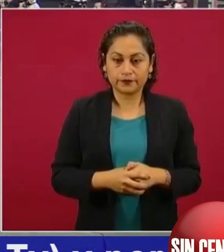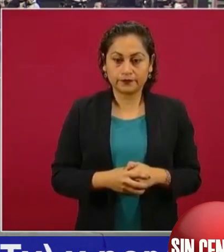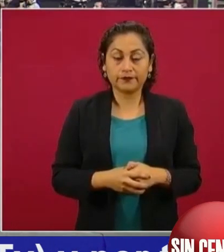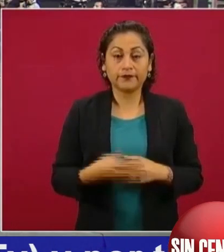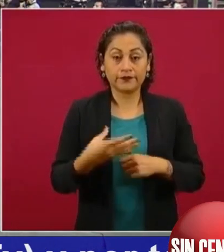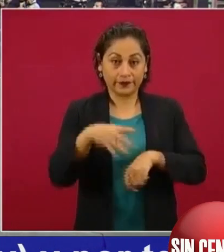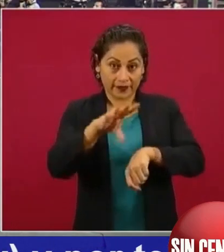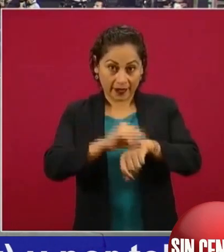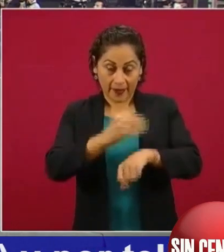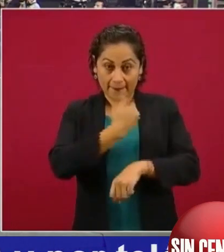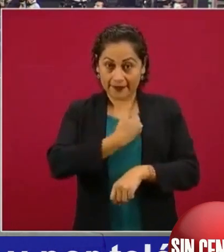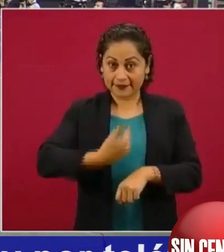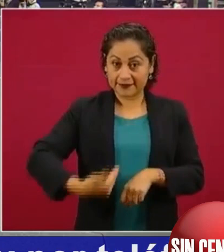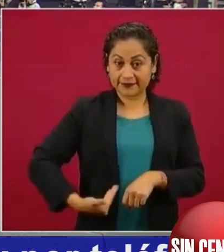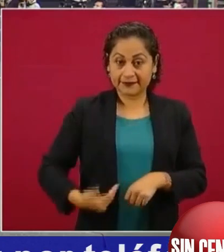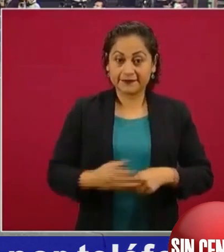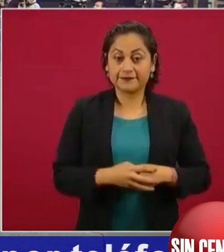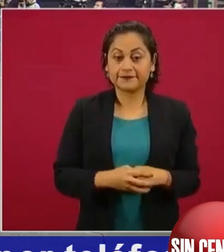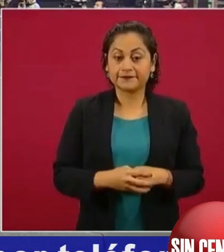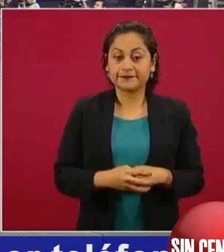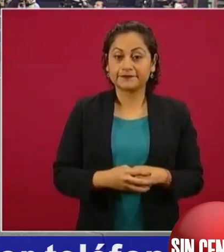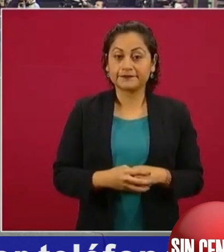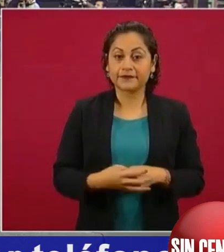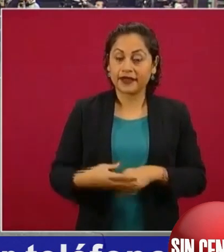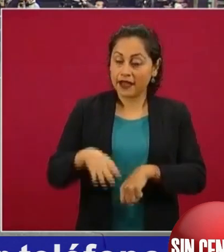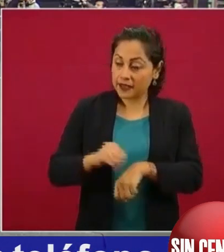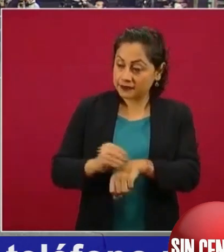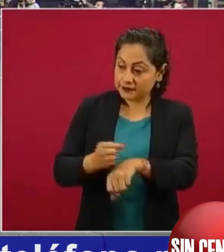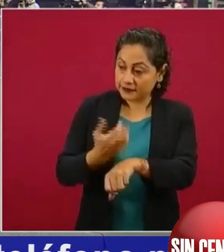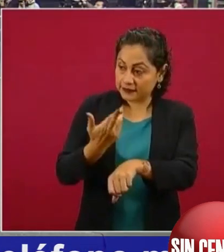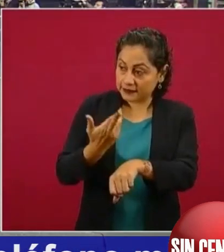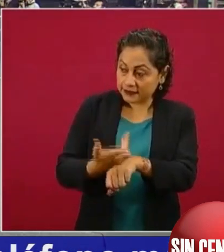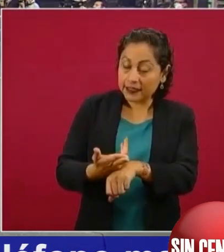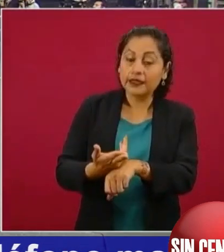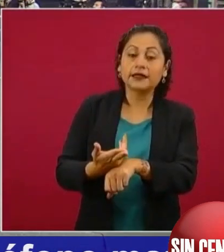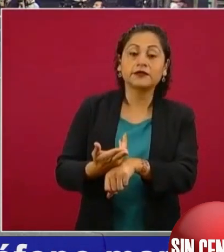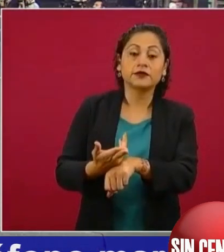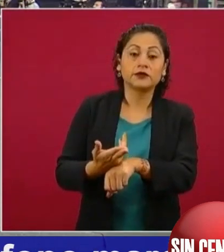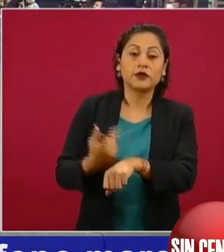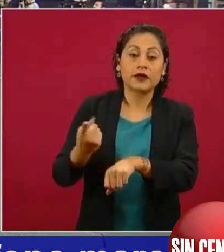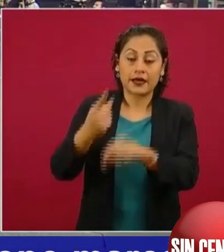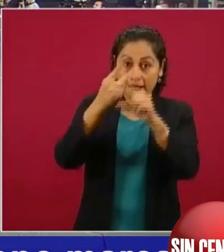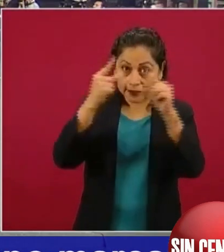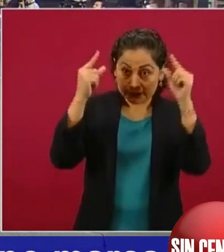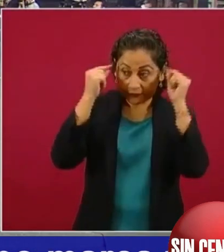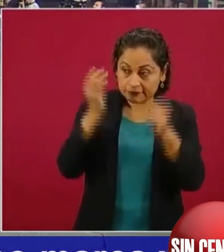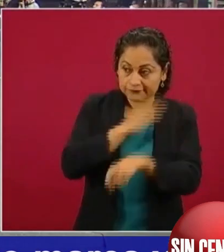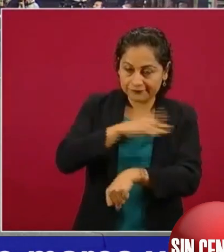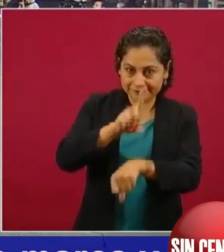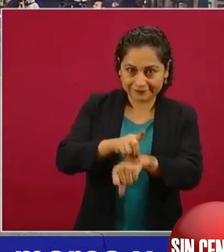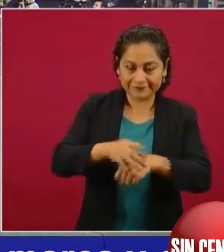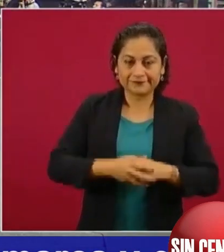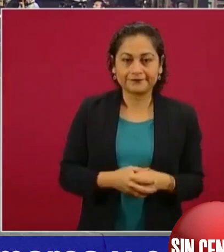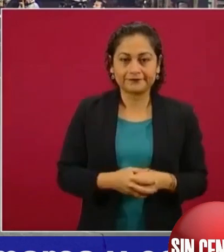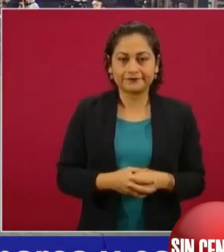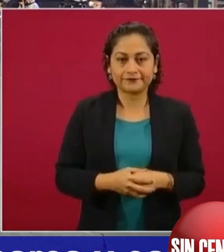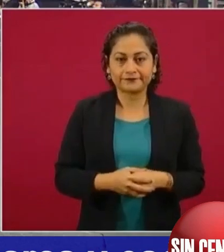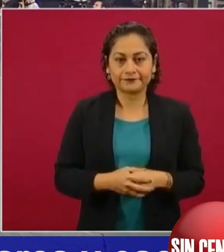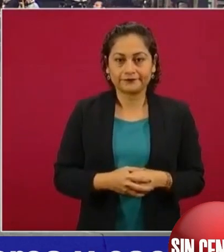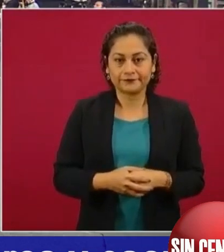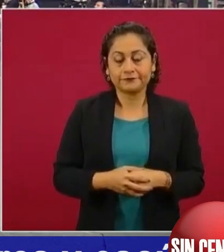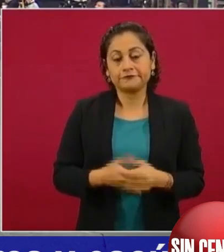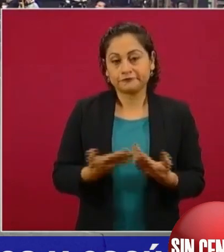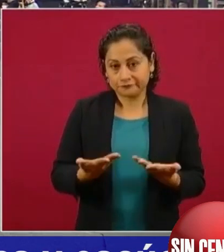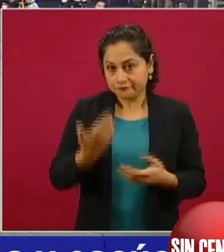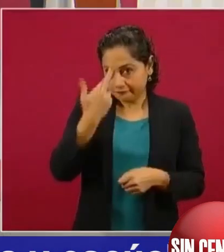Con su permiso, presidente, secretario, canciller, muy buenos días. Como ya comenta el doctor Alcocer, secretario